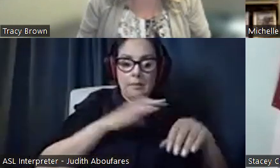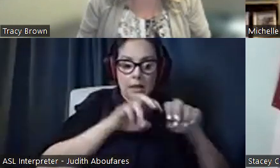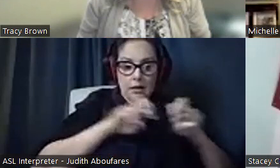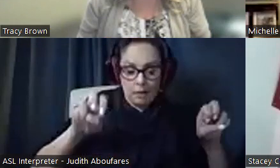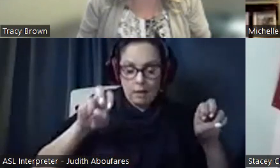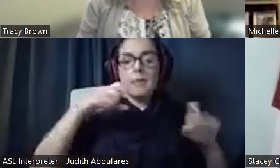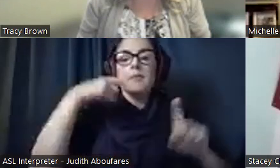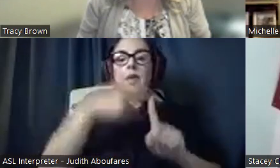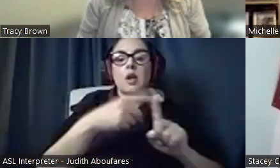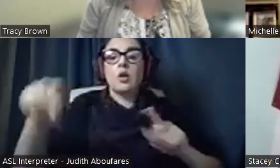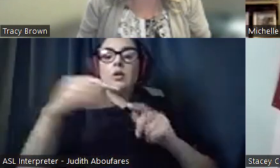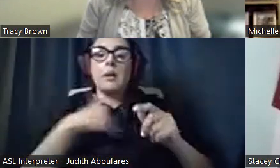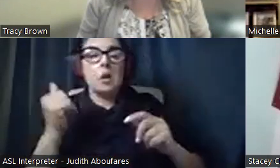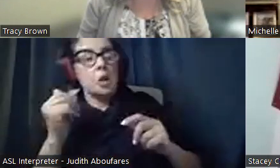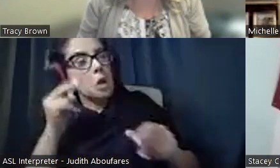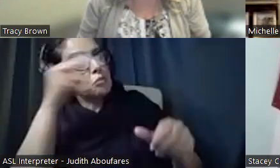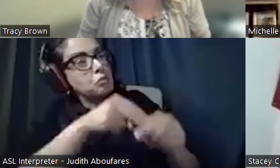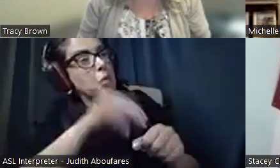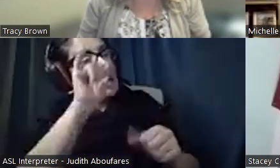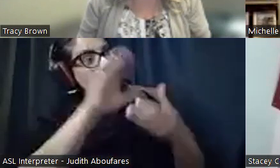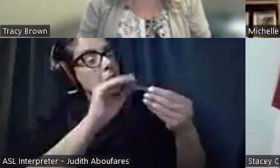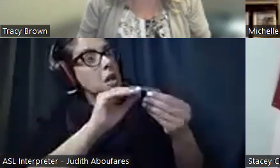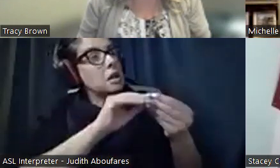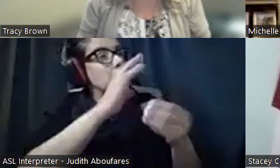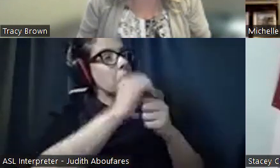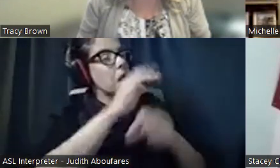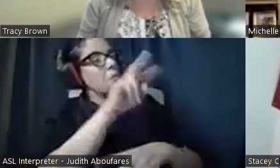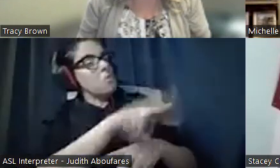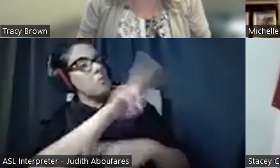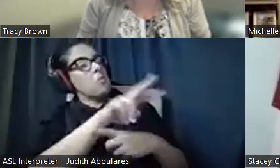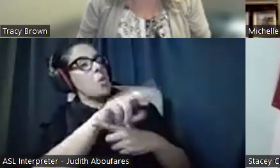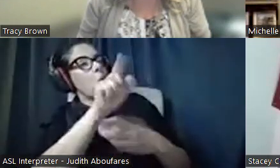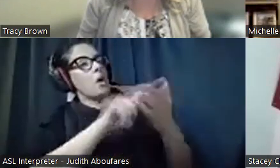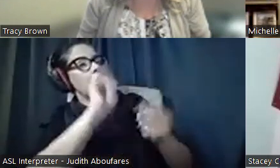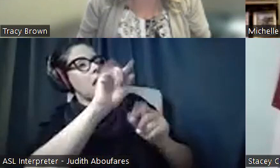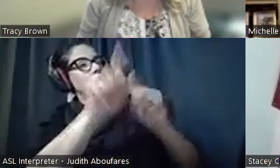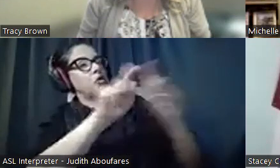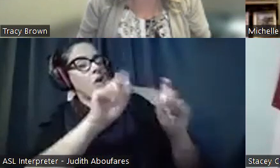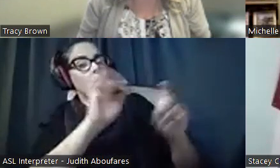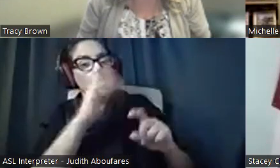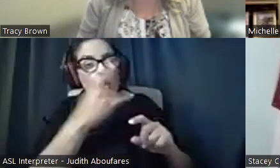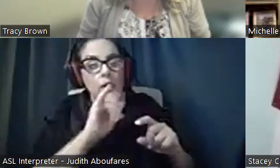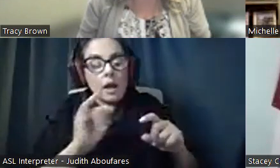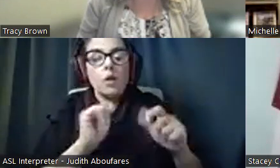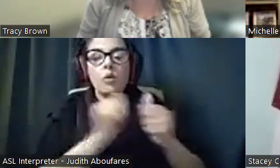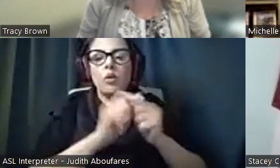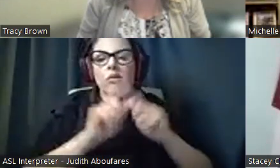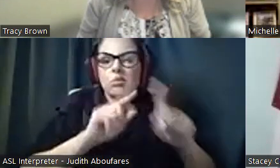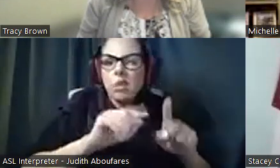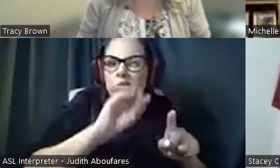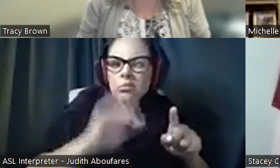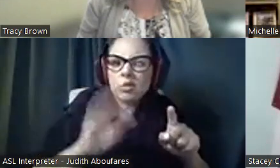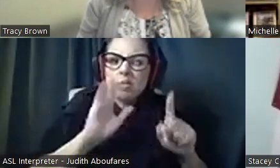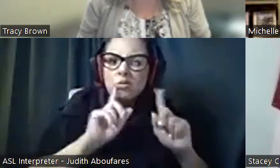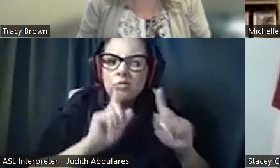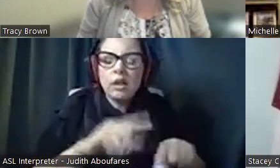de manera que estos miembros puedan venir y unirse a la reunión para ver cómo se vería esta encuesta con la